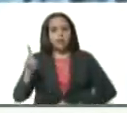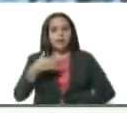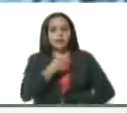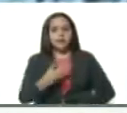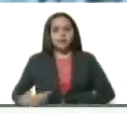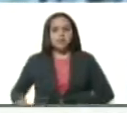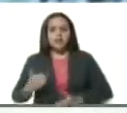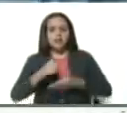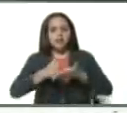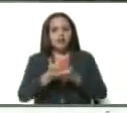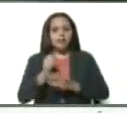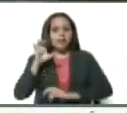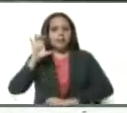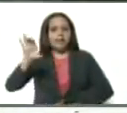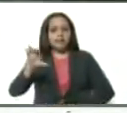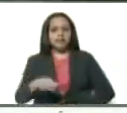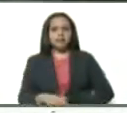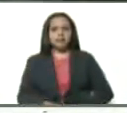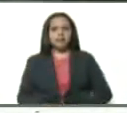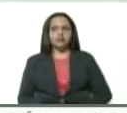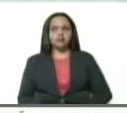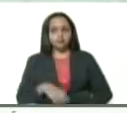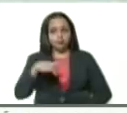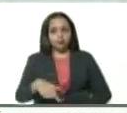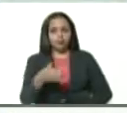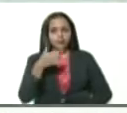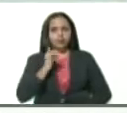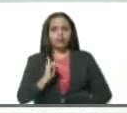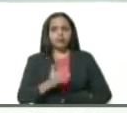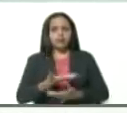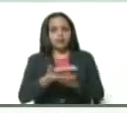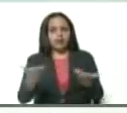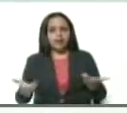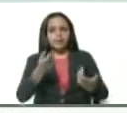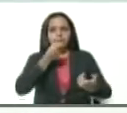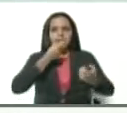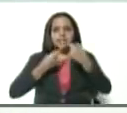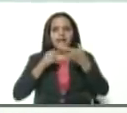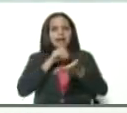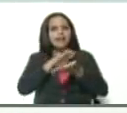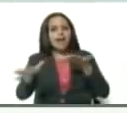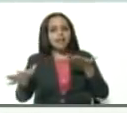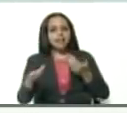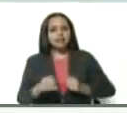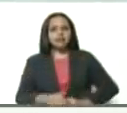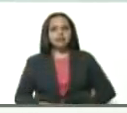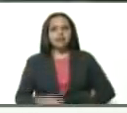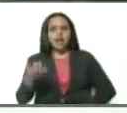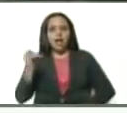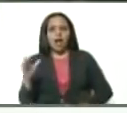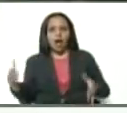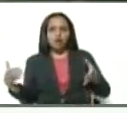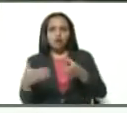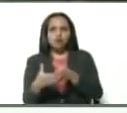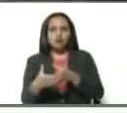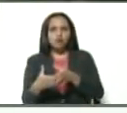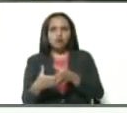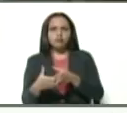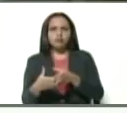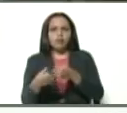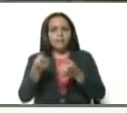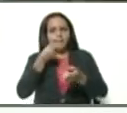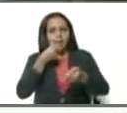la farmacia de Hugo Chávez. Aquí estamos dando medicamentos gratuitos. Hay un grupo de medicinas